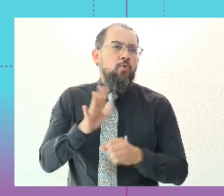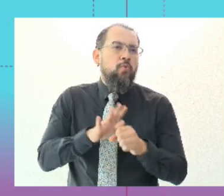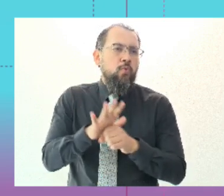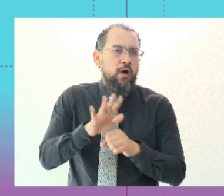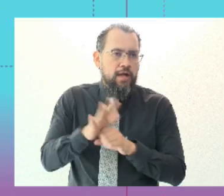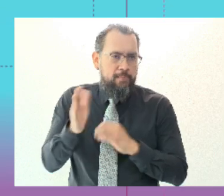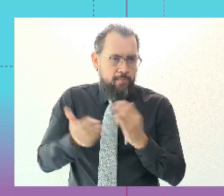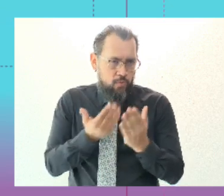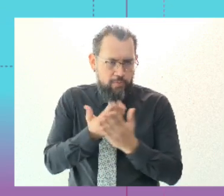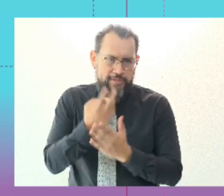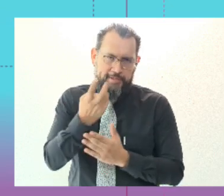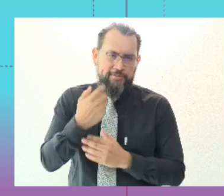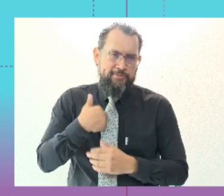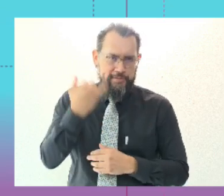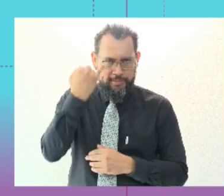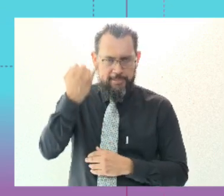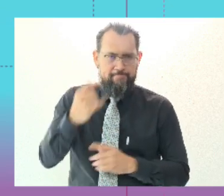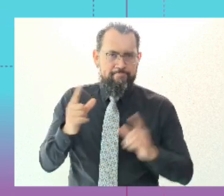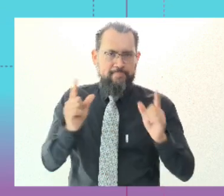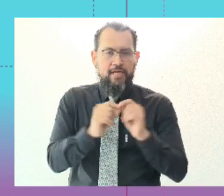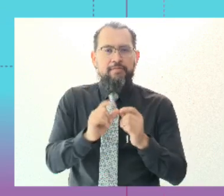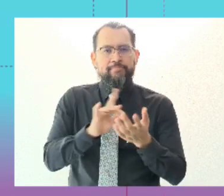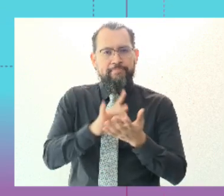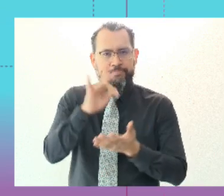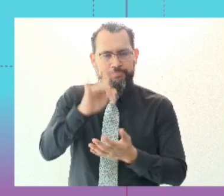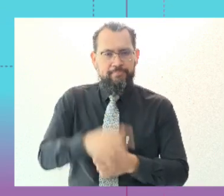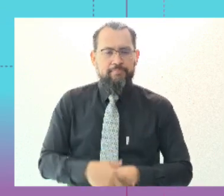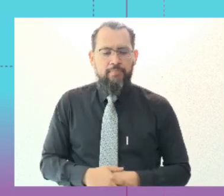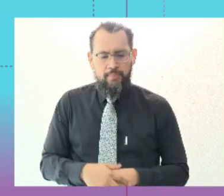Quiero quedarme con esa idea. Gracias.